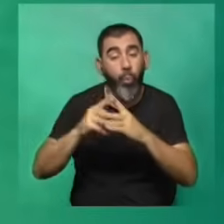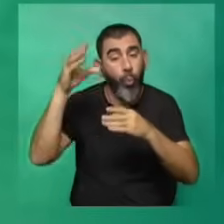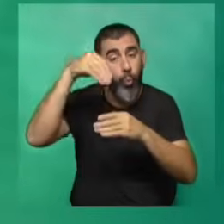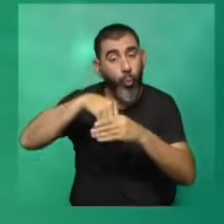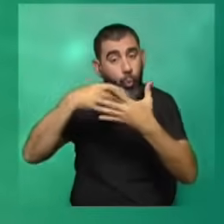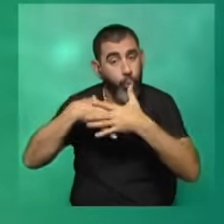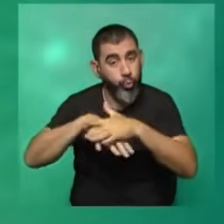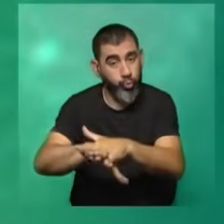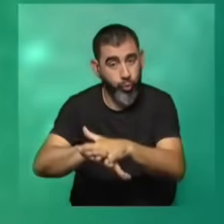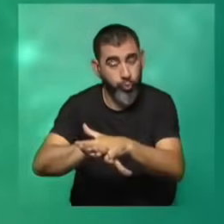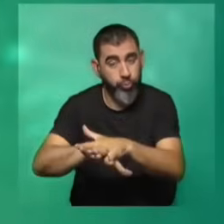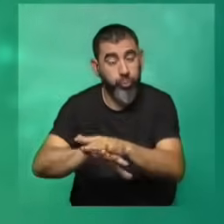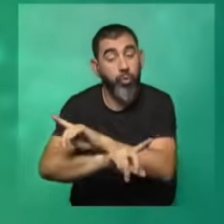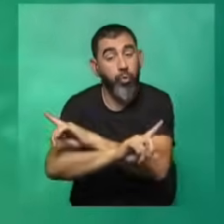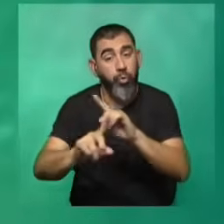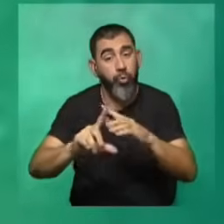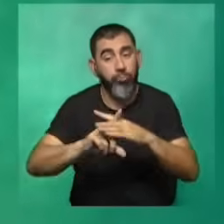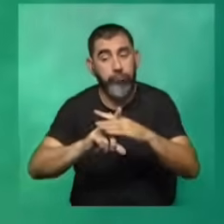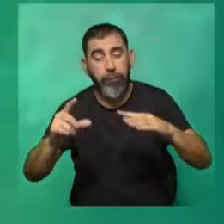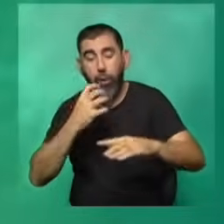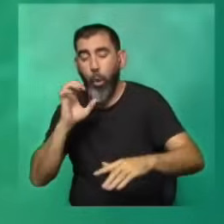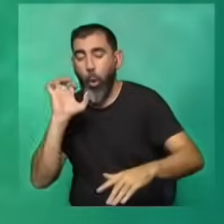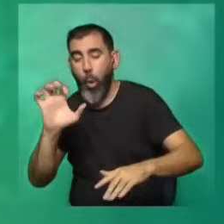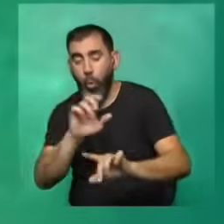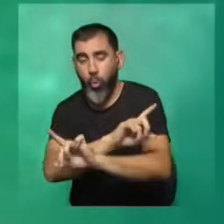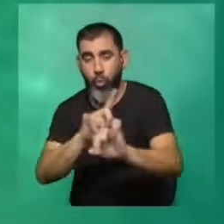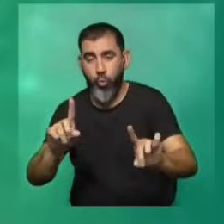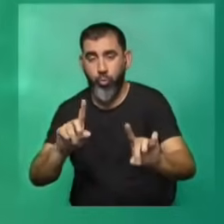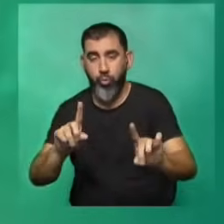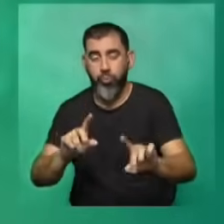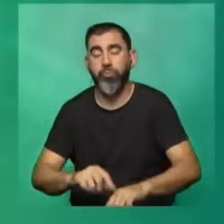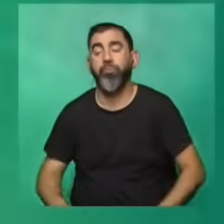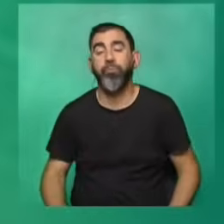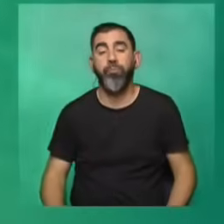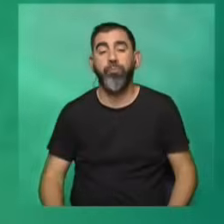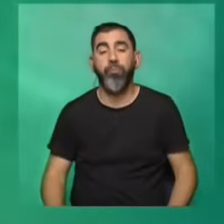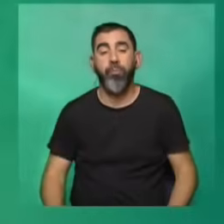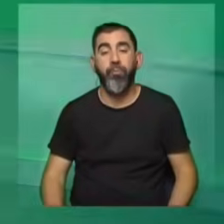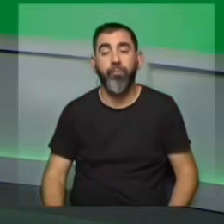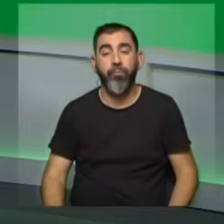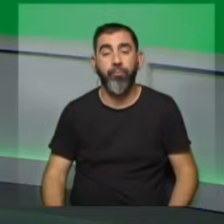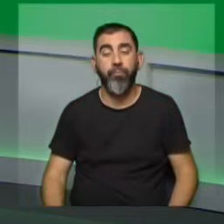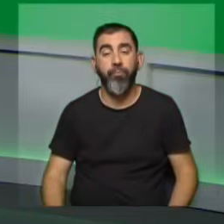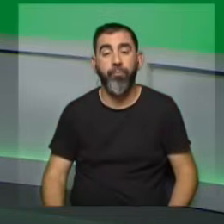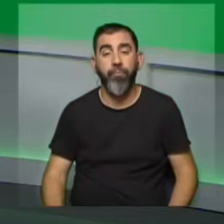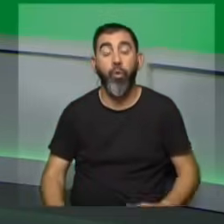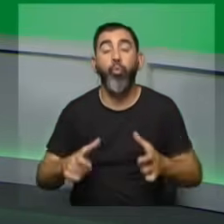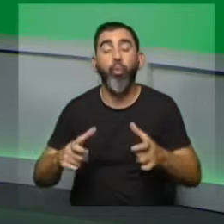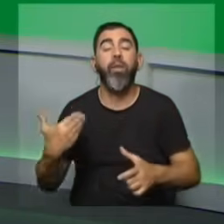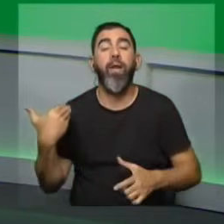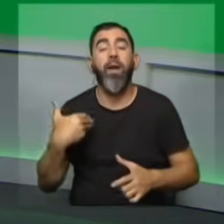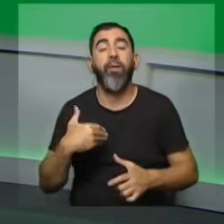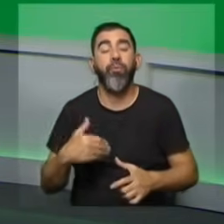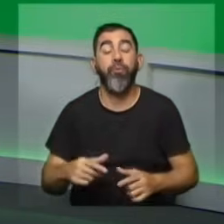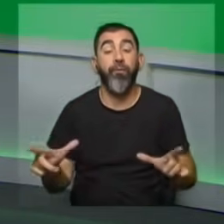inclusión y no de desprecio y de aplastamiento suerte argentinos